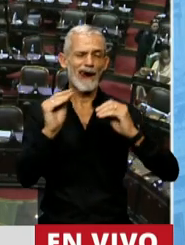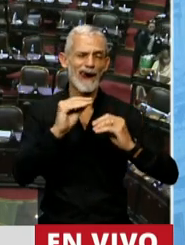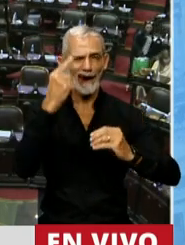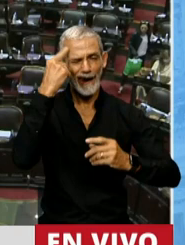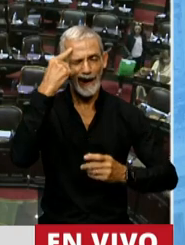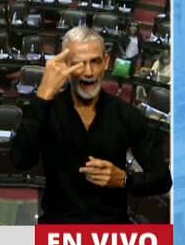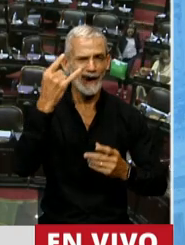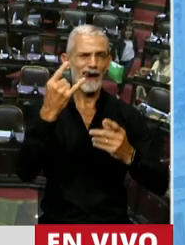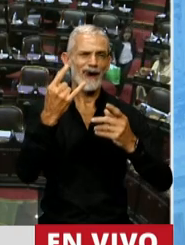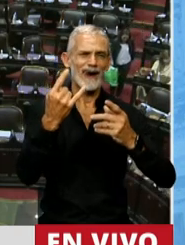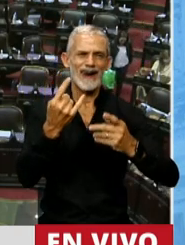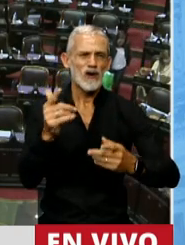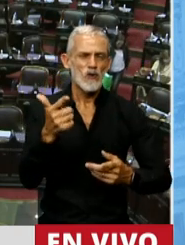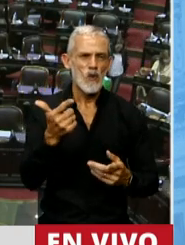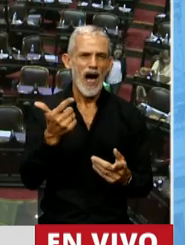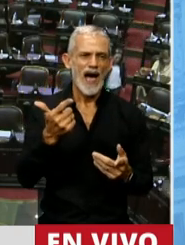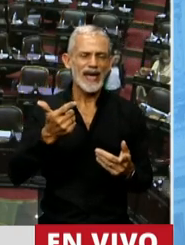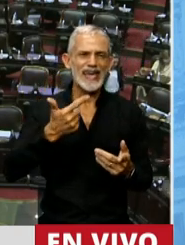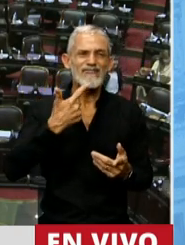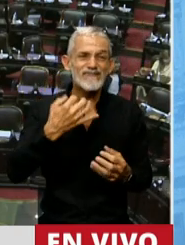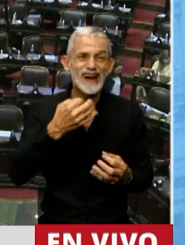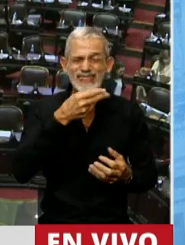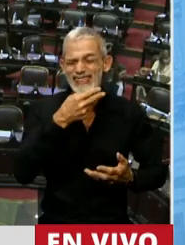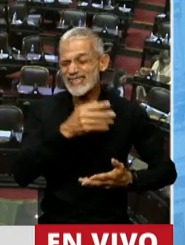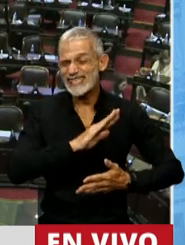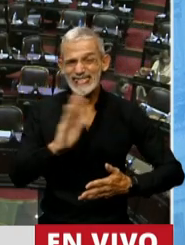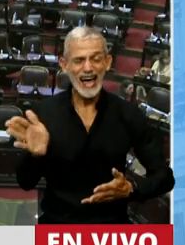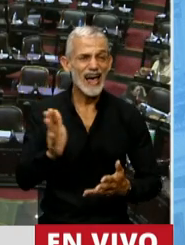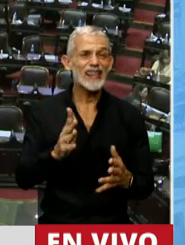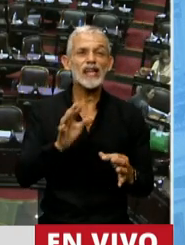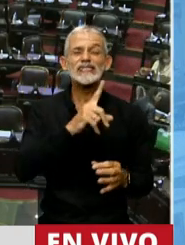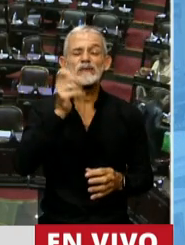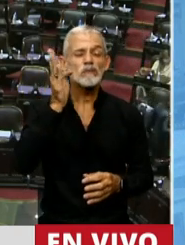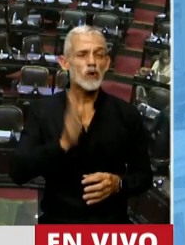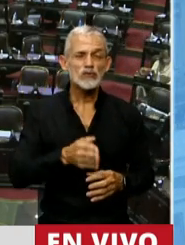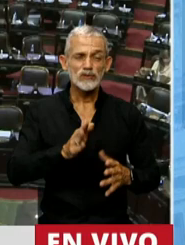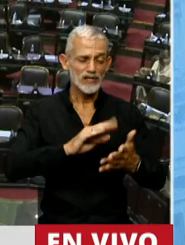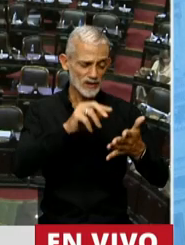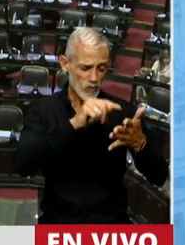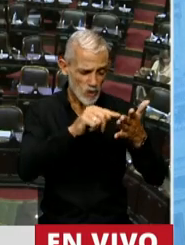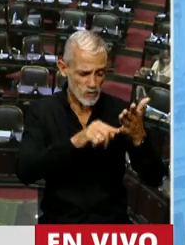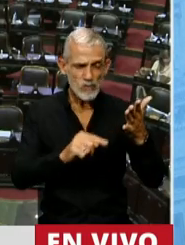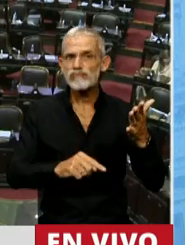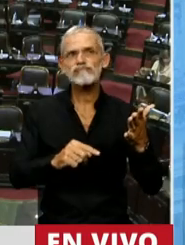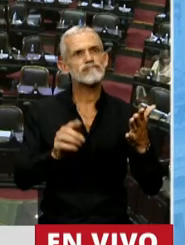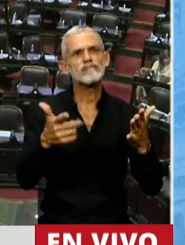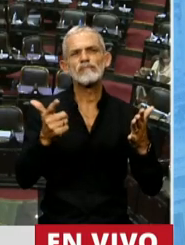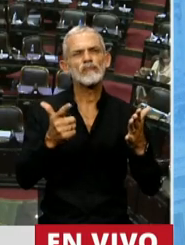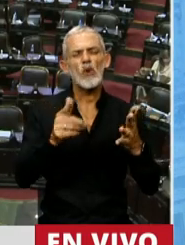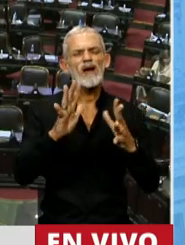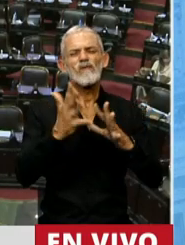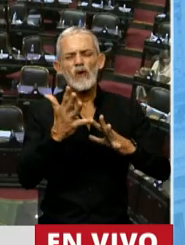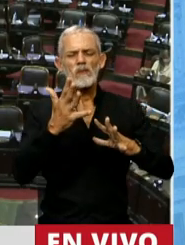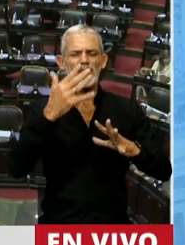elucubraciones, carecen de verdad, están absolutamente fuera de cualquier